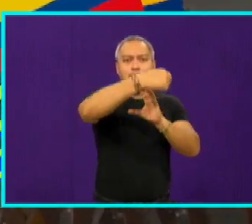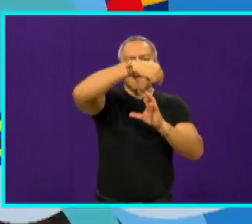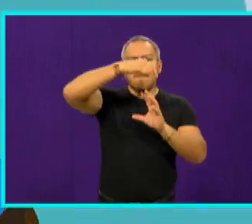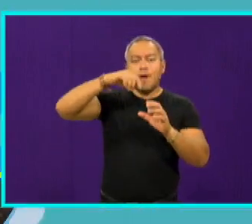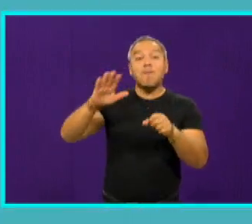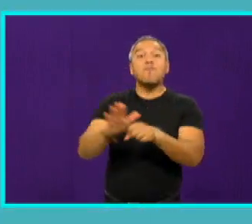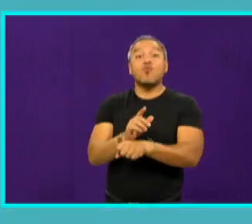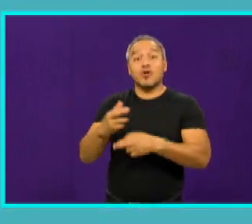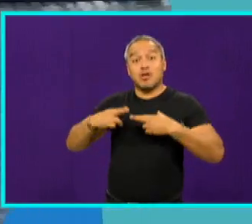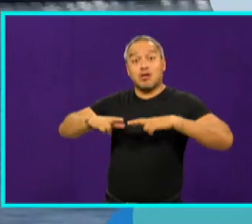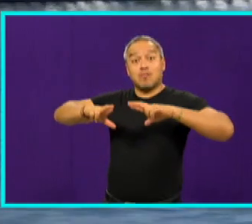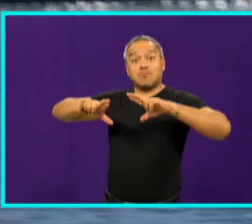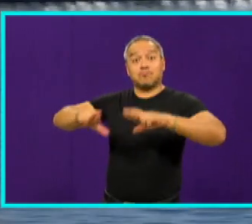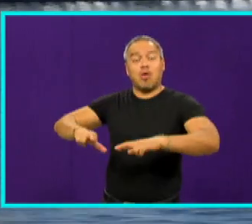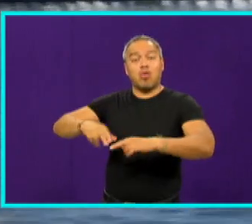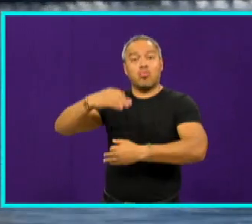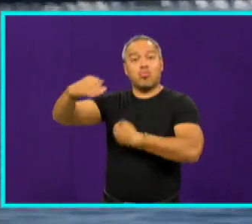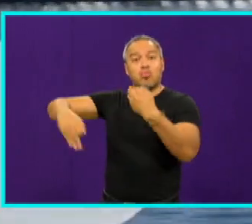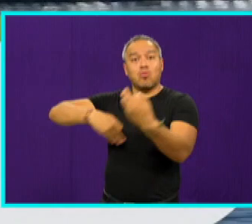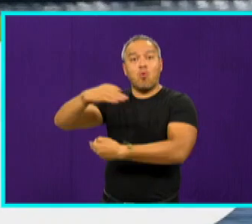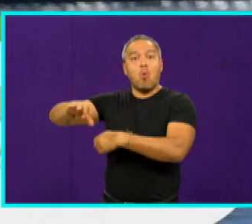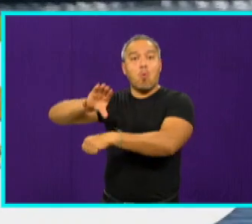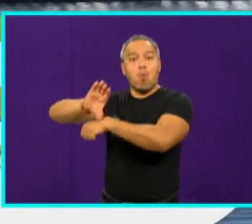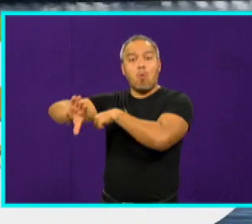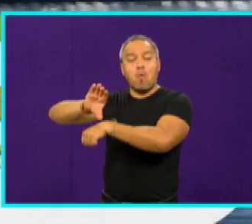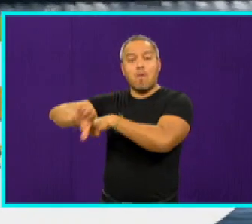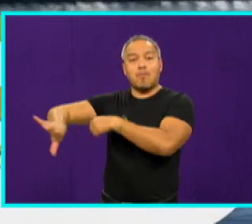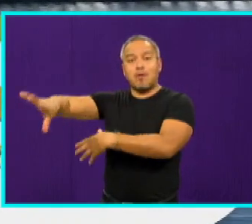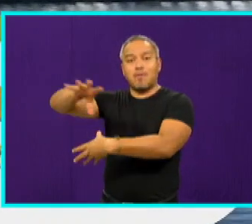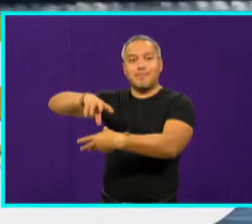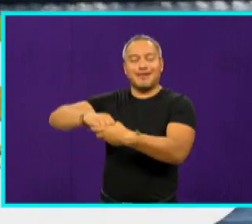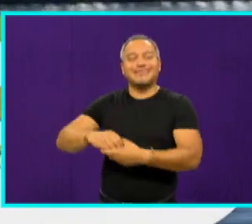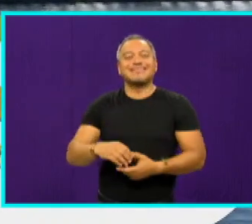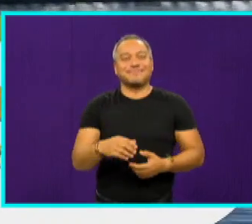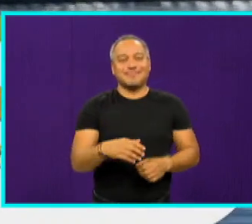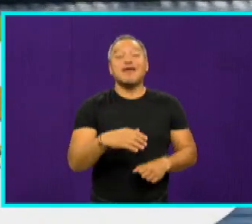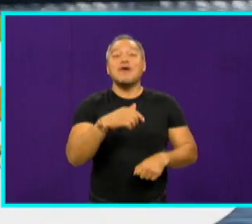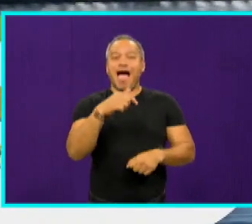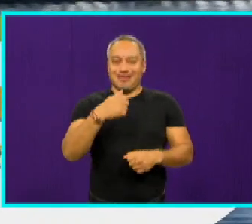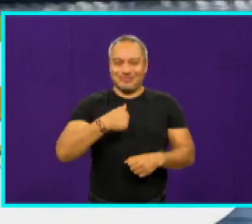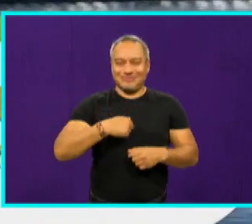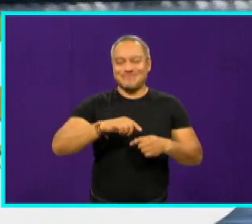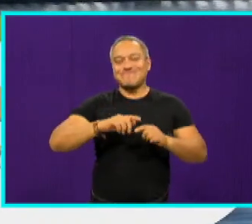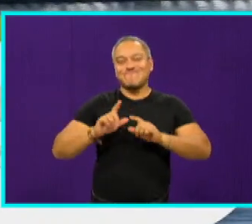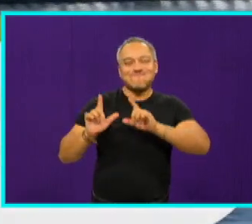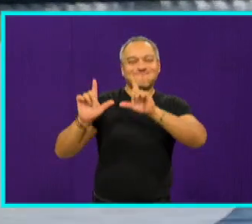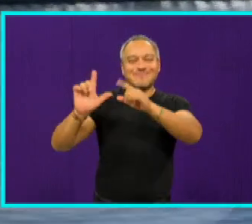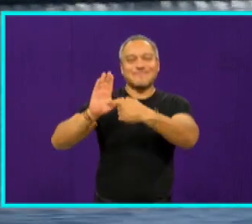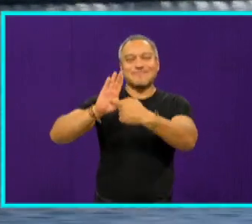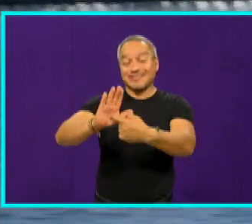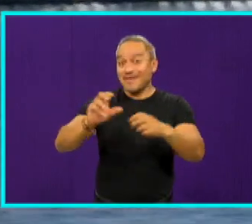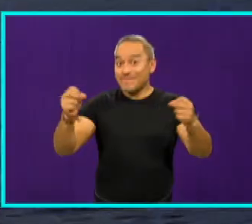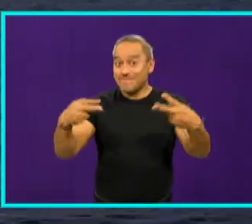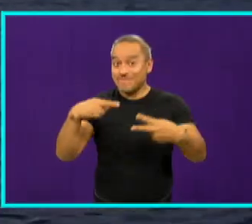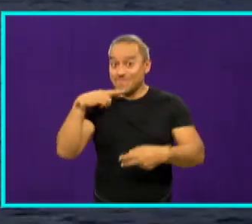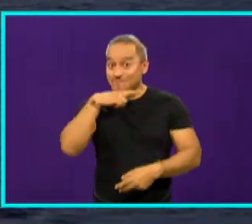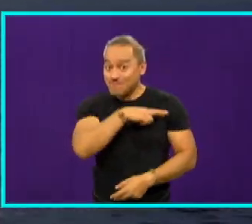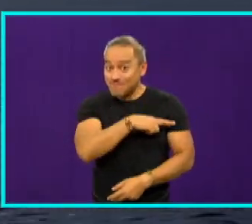pueblo colombiano. Amigos, yo soy Mateo y esto fue el Club de la Galaxia. Hasta la próxima.